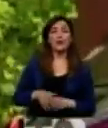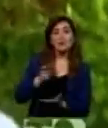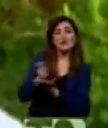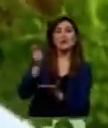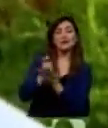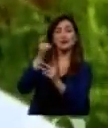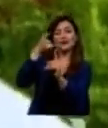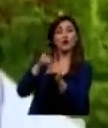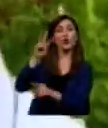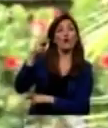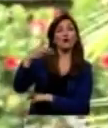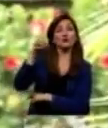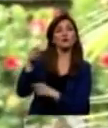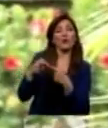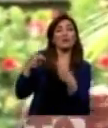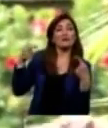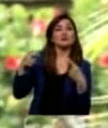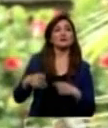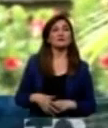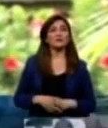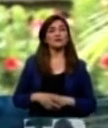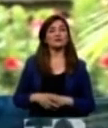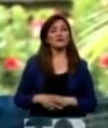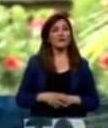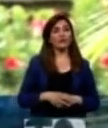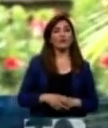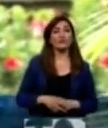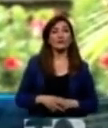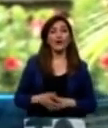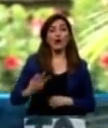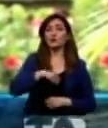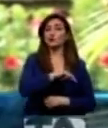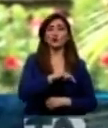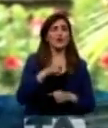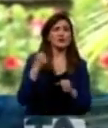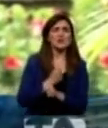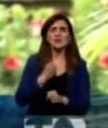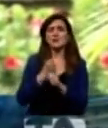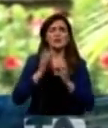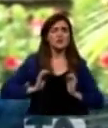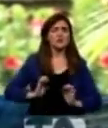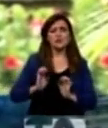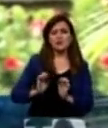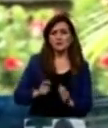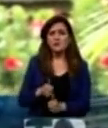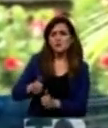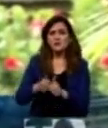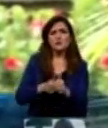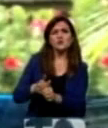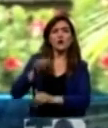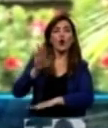quien reiteraron es el enemigo. Hacer todo lo que esté en nuestras manos para dar con el